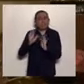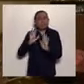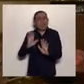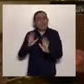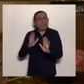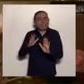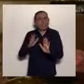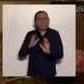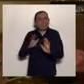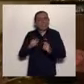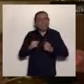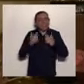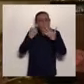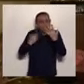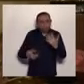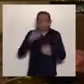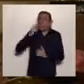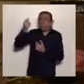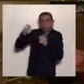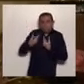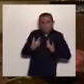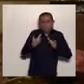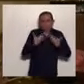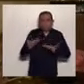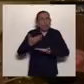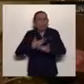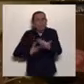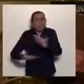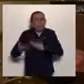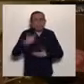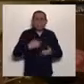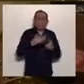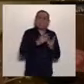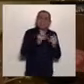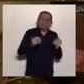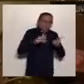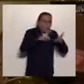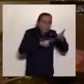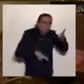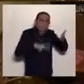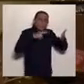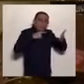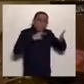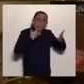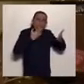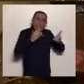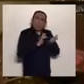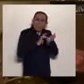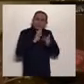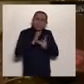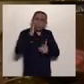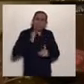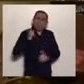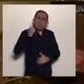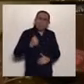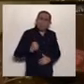entonces poner a pleno todos los dones que Él nos ha regalado. Termino con esto. El texto del Evangelio nos habla de que Jesús, este